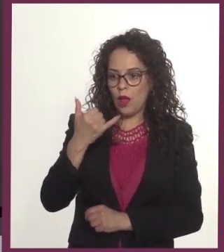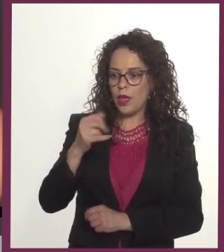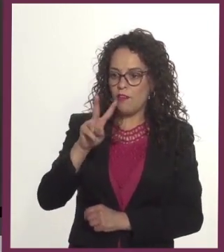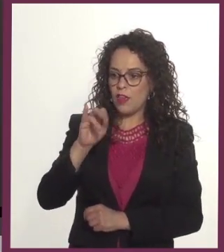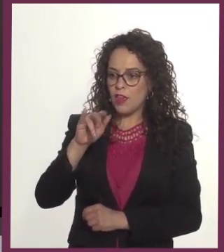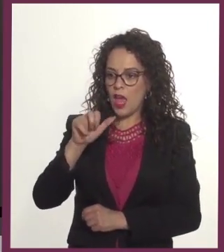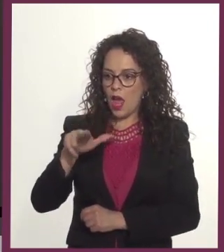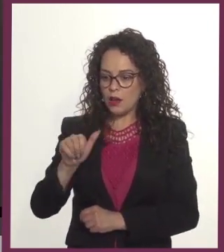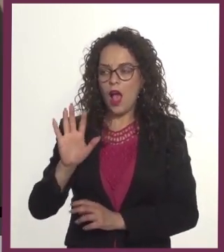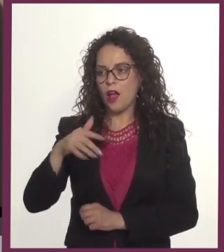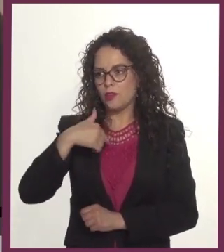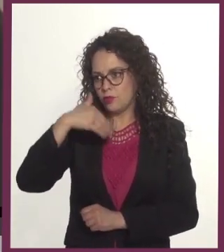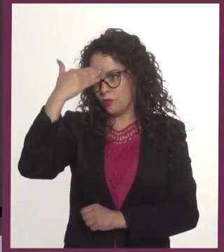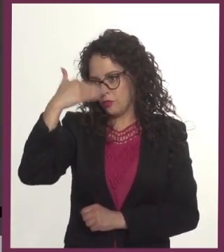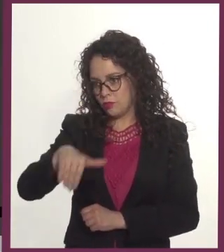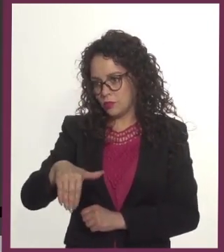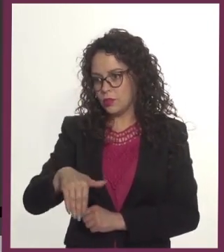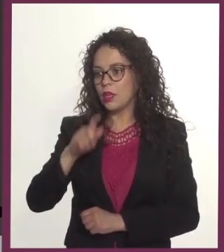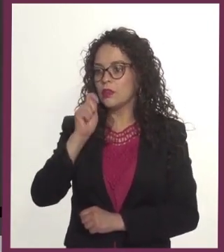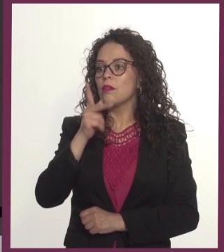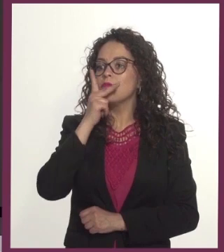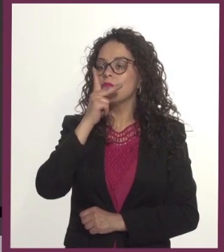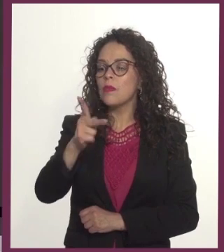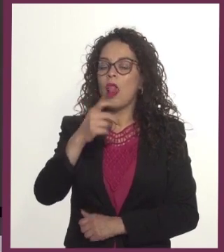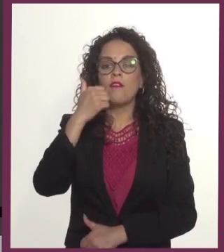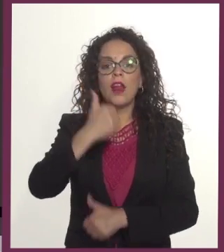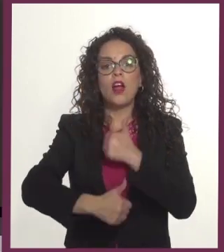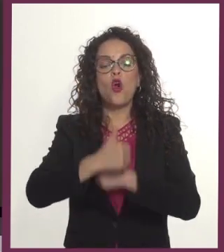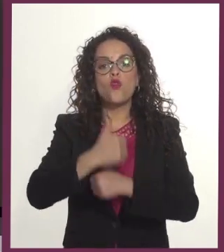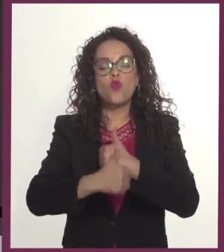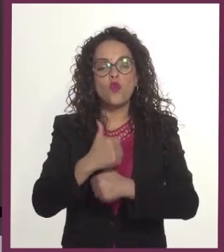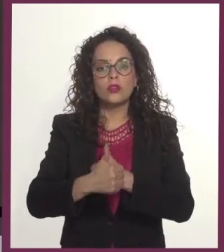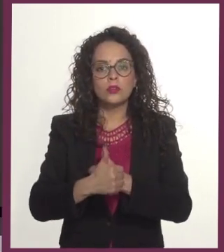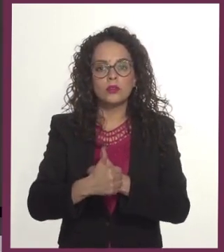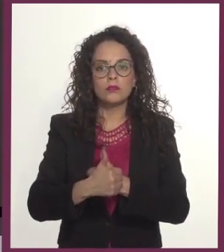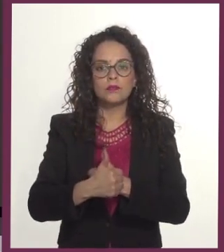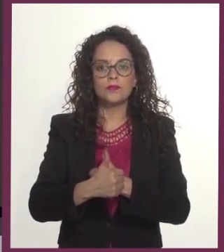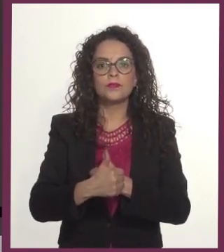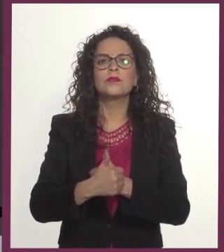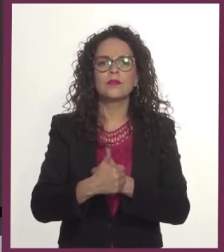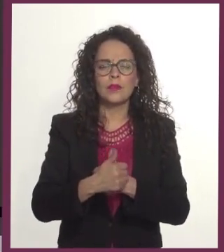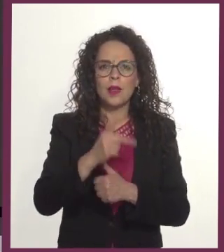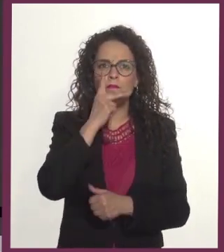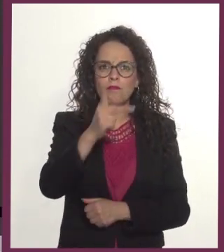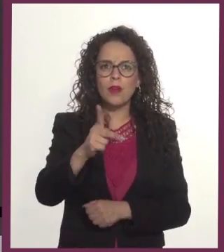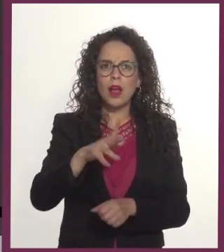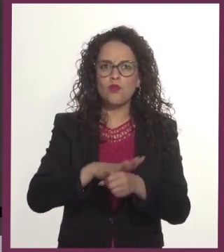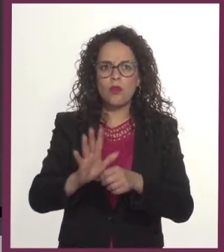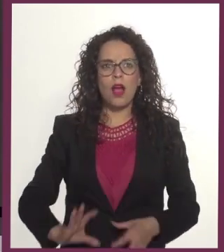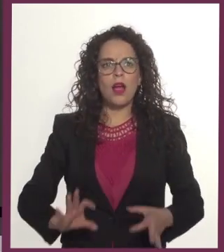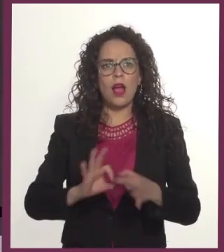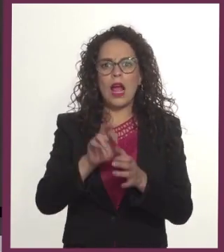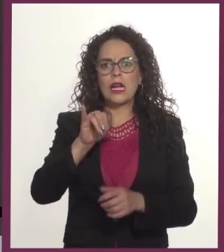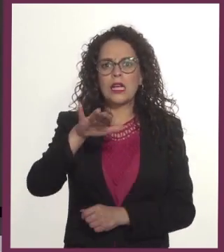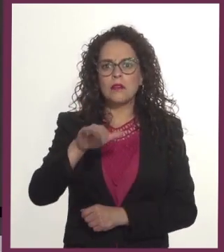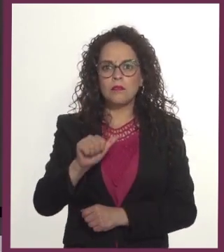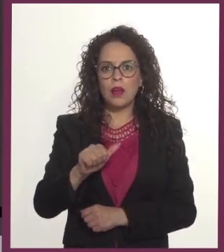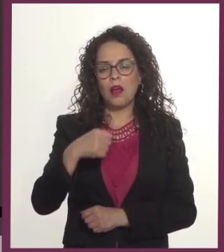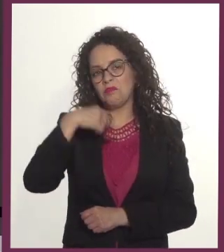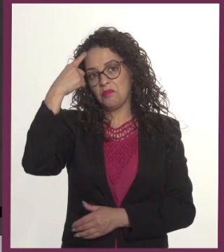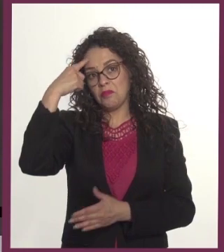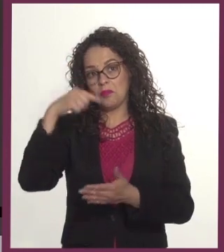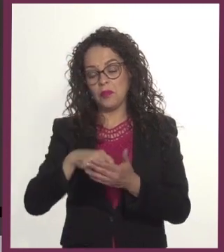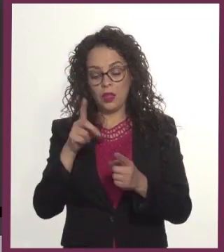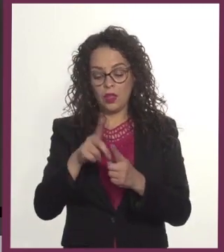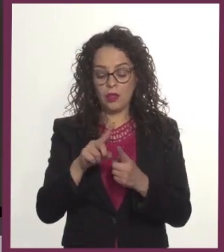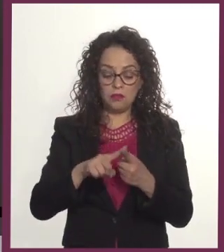quiero invitarte al concurso que están organizando mis compañeros, Hugo y Viviana. Entonces yo ya sé que